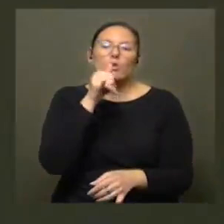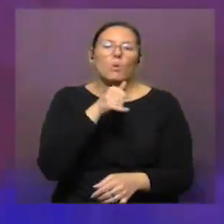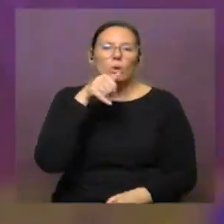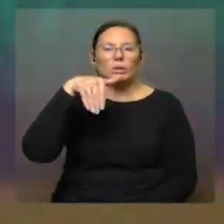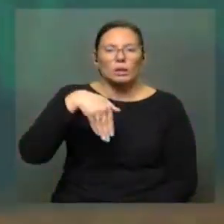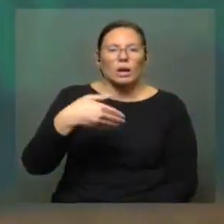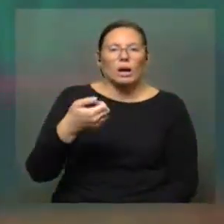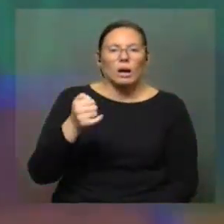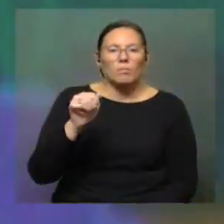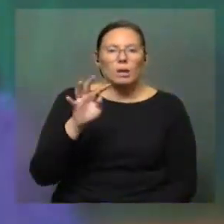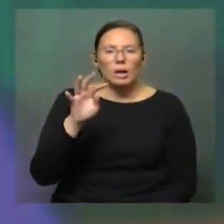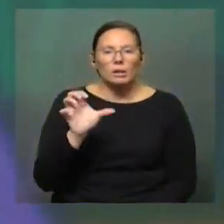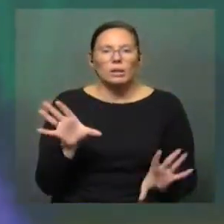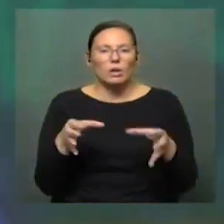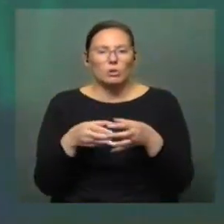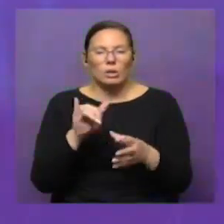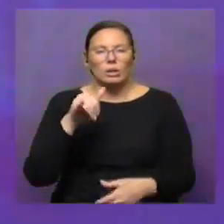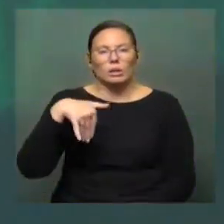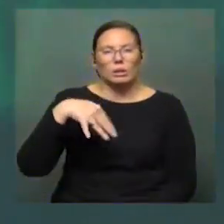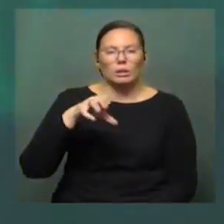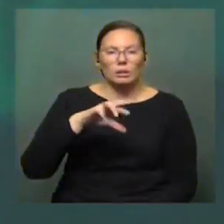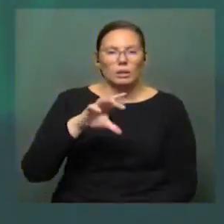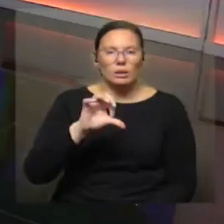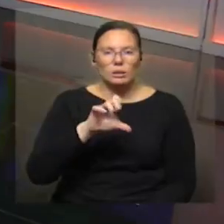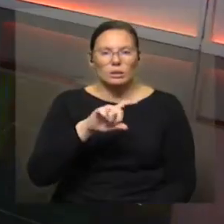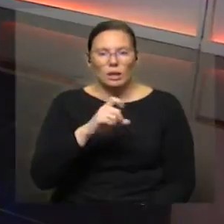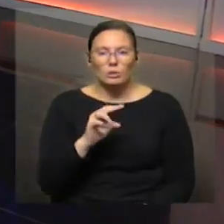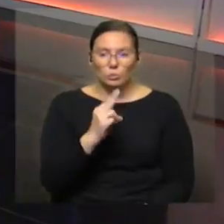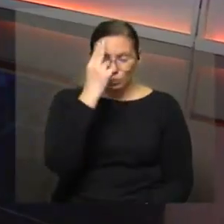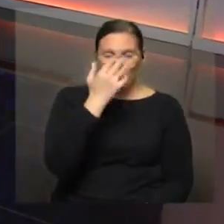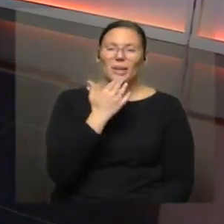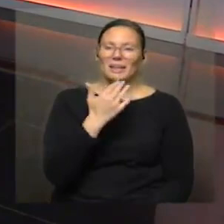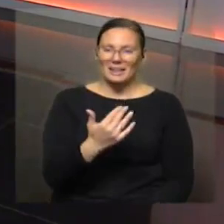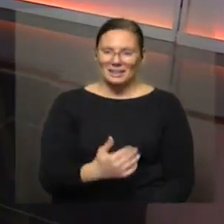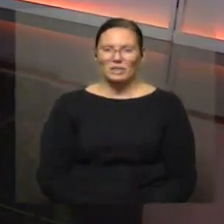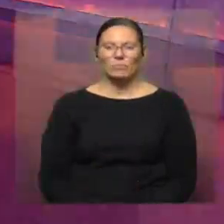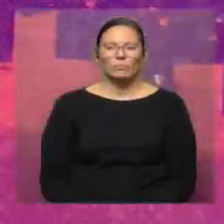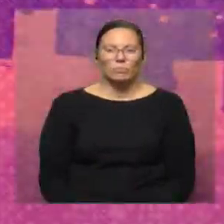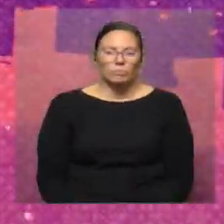Maite Oyarzún, de colectivo Intersex Uruguay. Gracias, More. Gracias a ustedes.